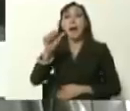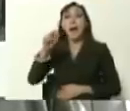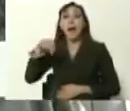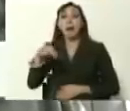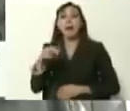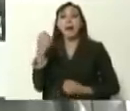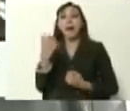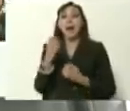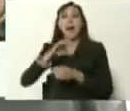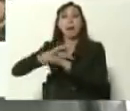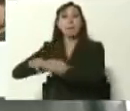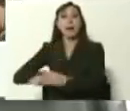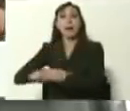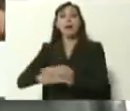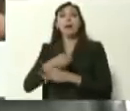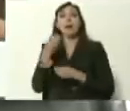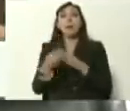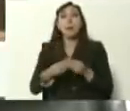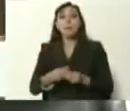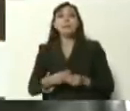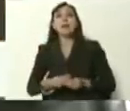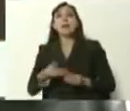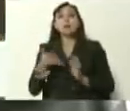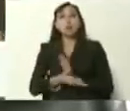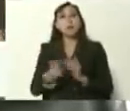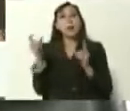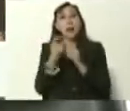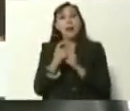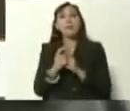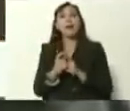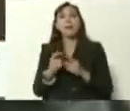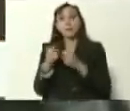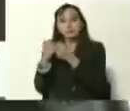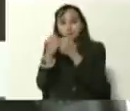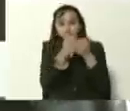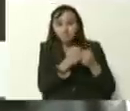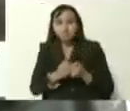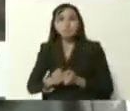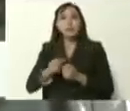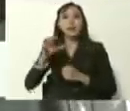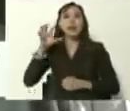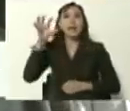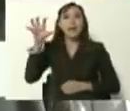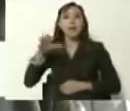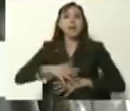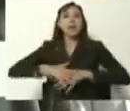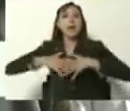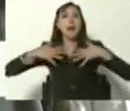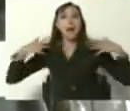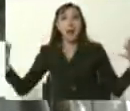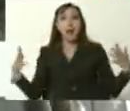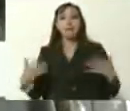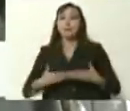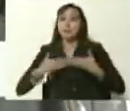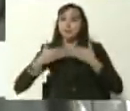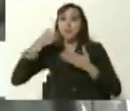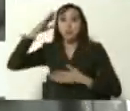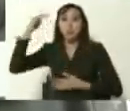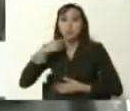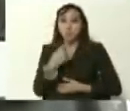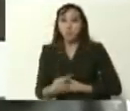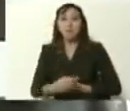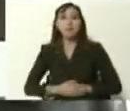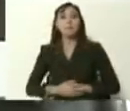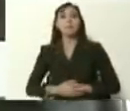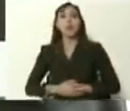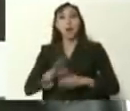cuando reza la palabra, y haré de ti una nación grande, y te bendeciré y engrandeceré tu nombre y serás